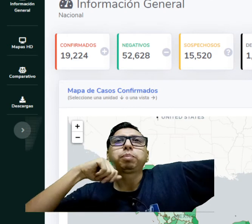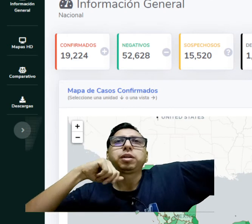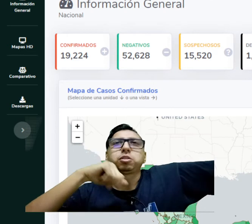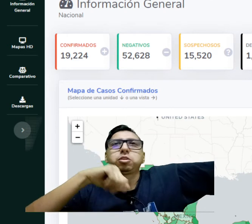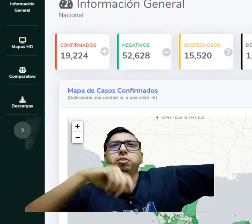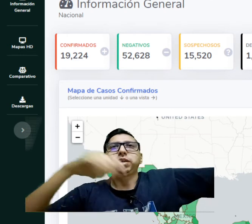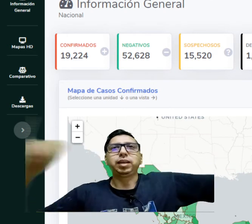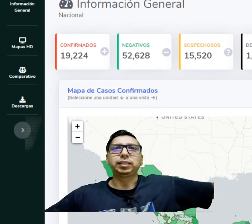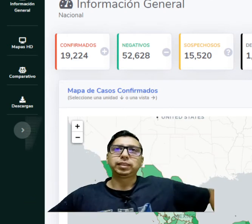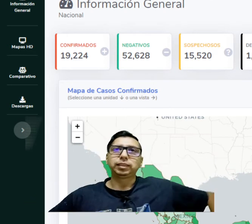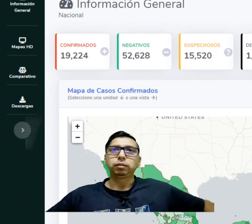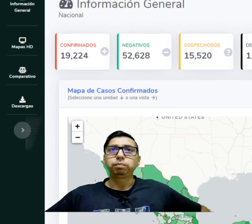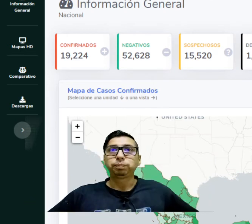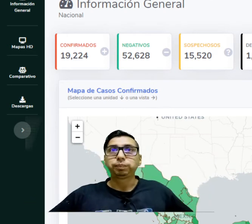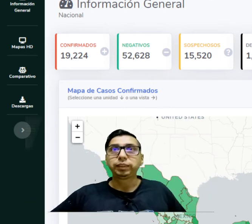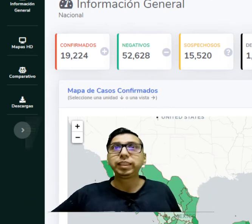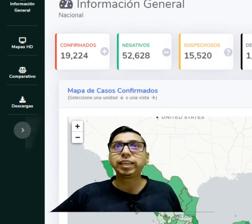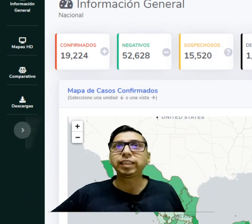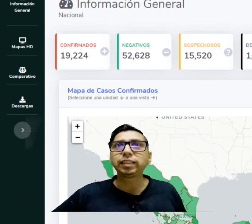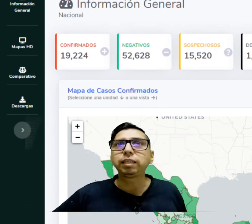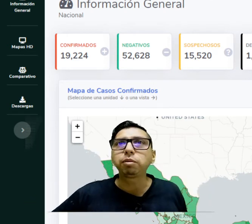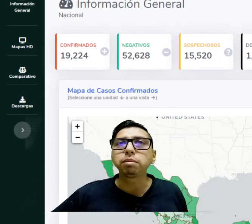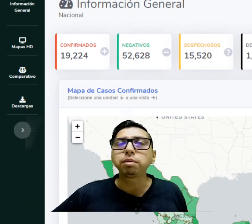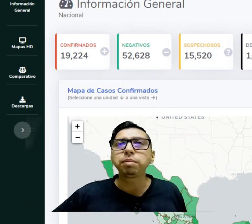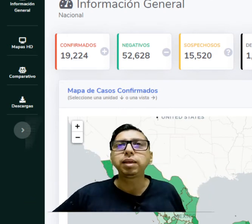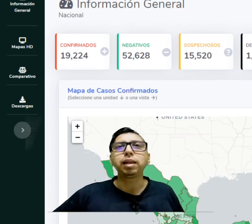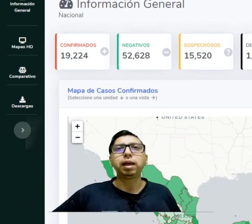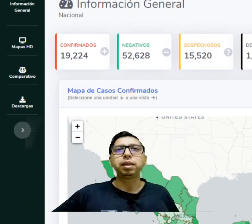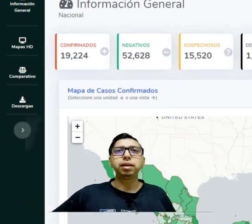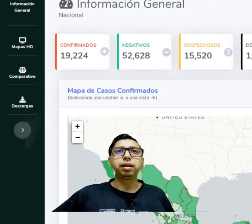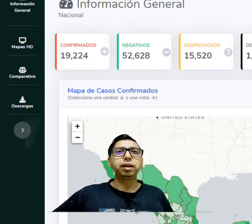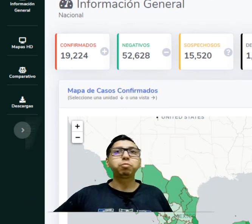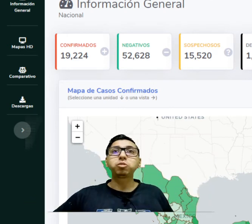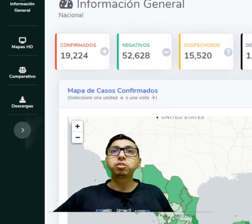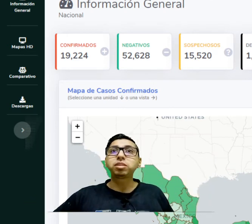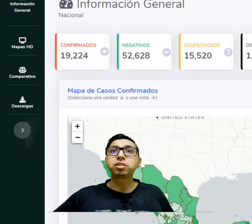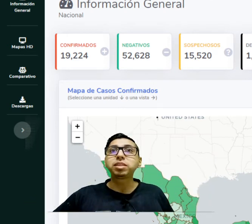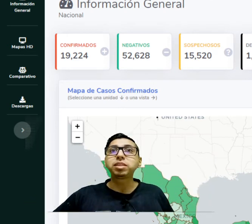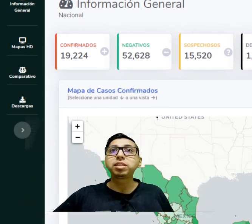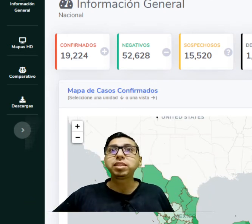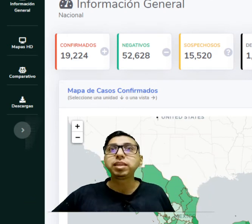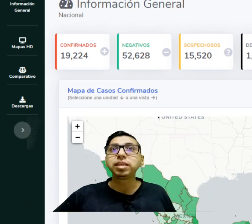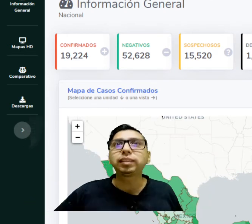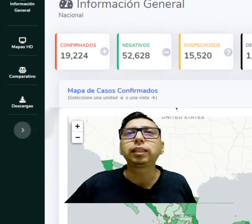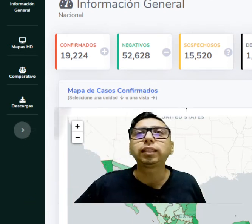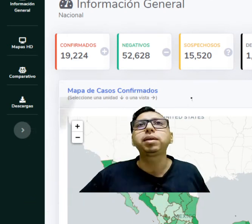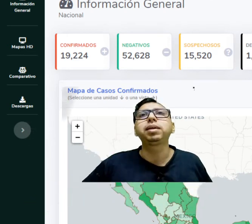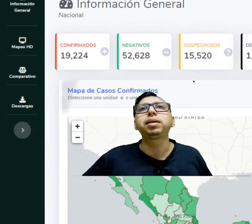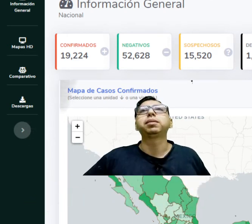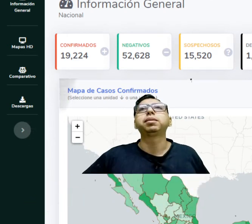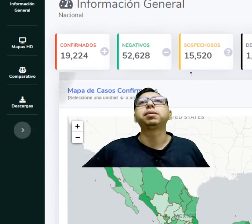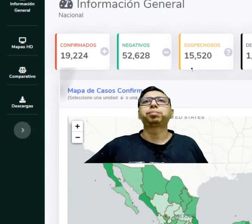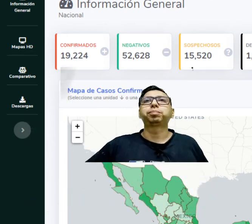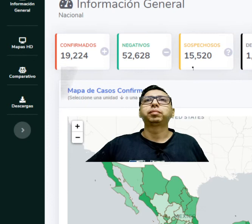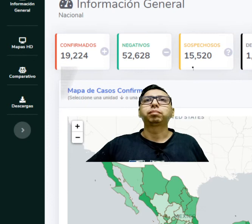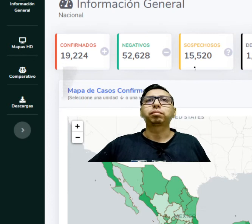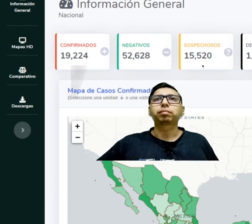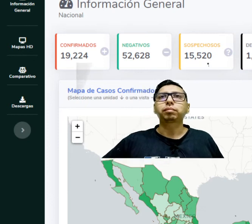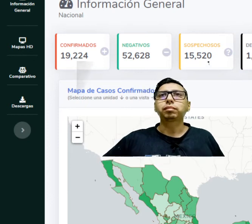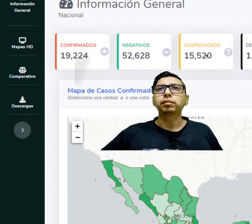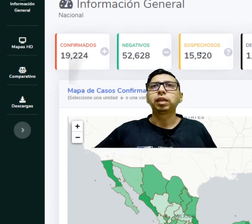19.224 personas, ¿no? 19.000, ayer éramos 17.000, ¿no?